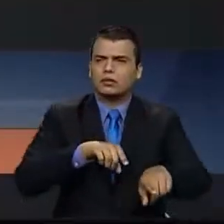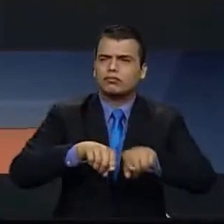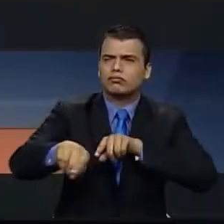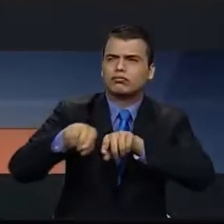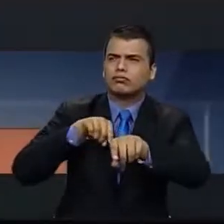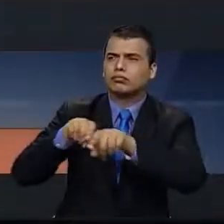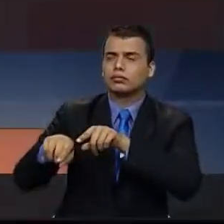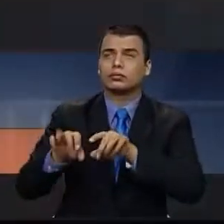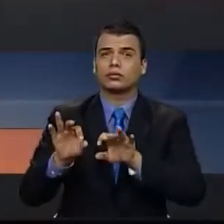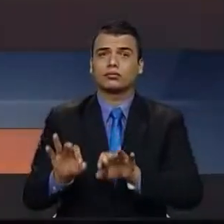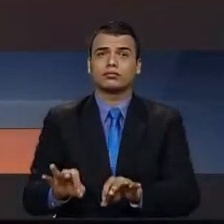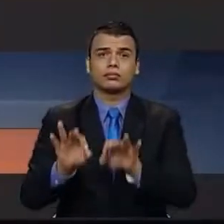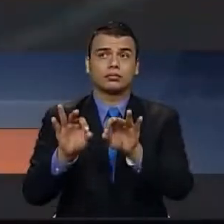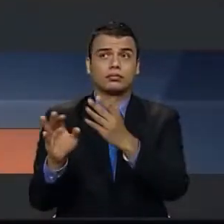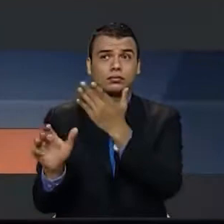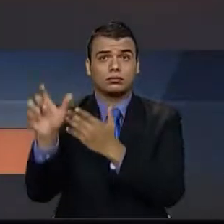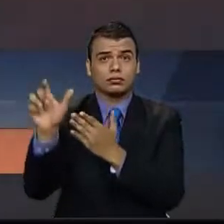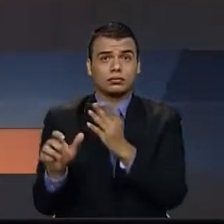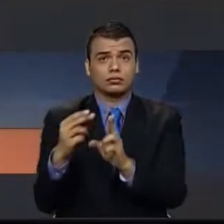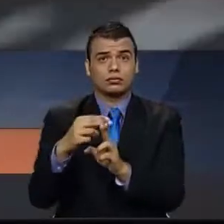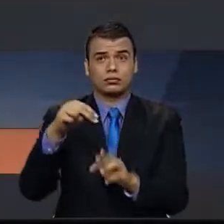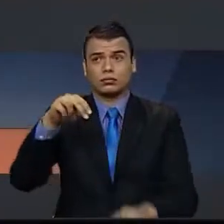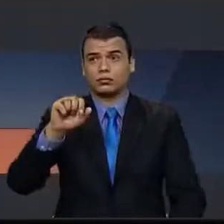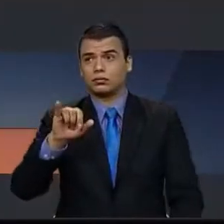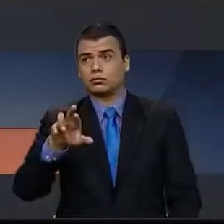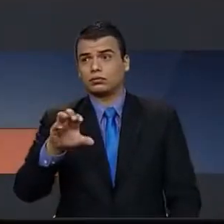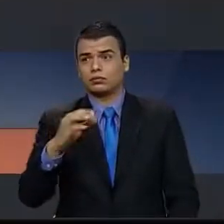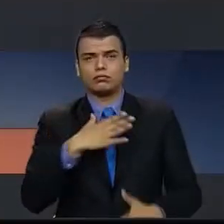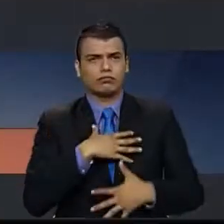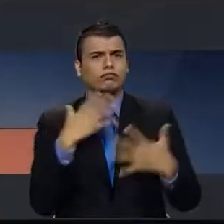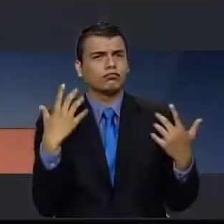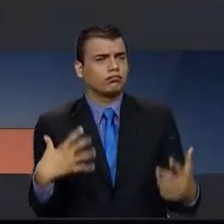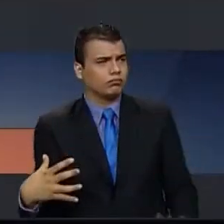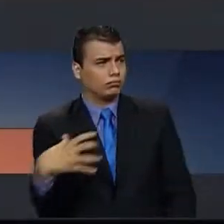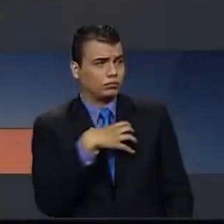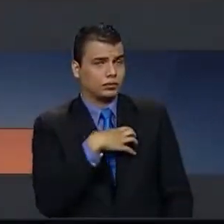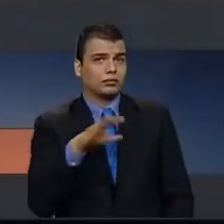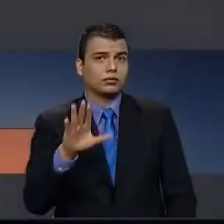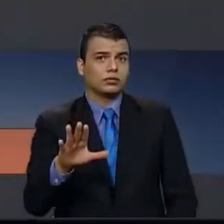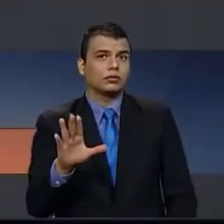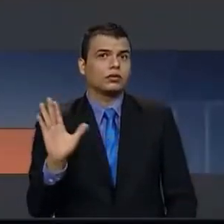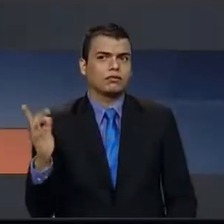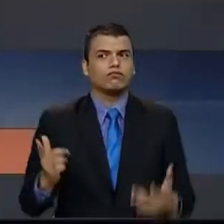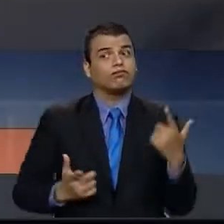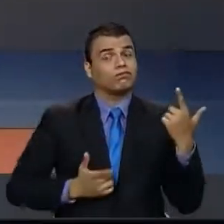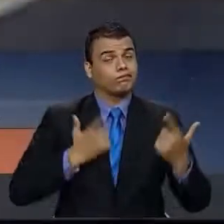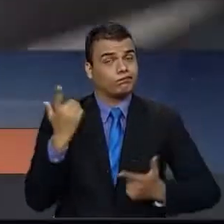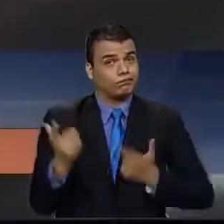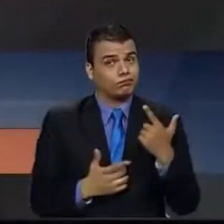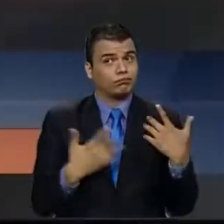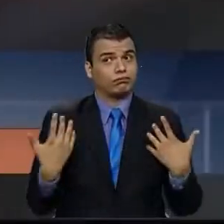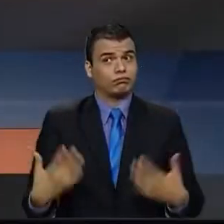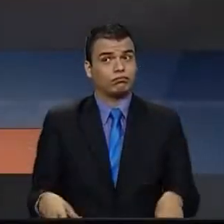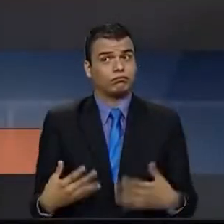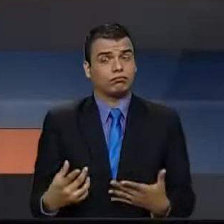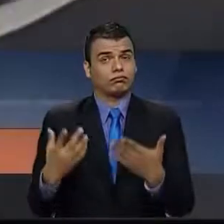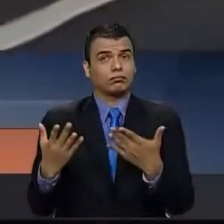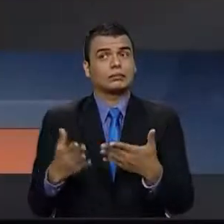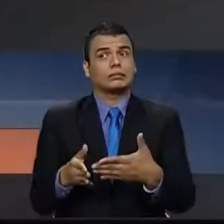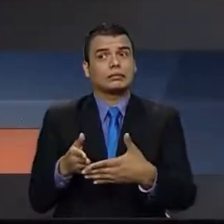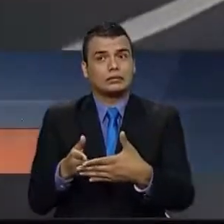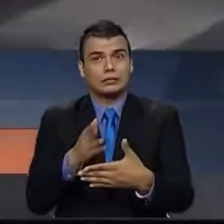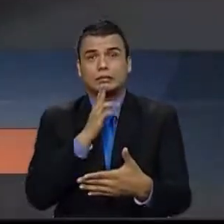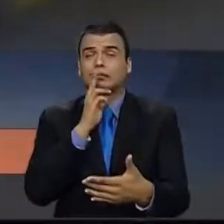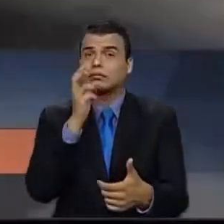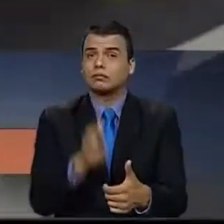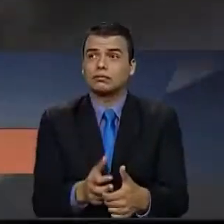Y si Nairo Quintana quiere ganar la camisa amarilla del Tour de Francia, tendrá que luchar contra dos grandes obstáculos que tiene